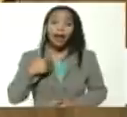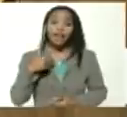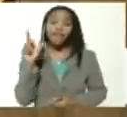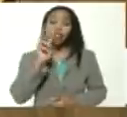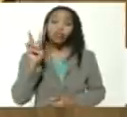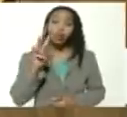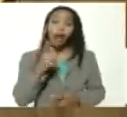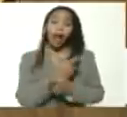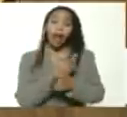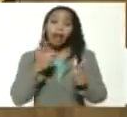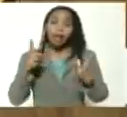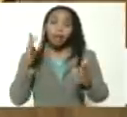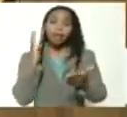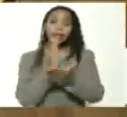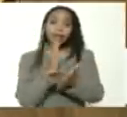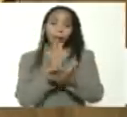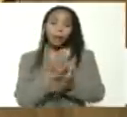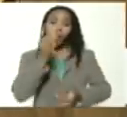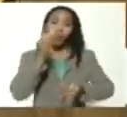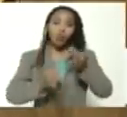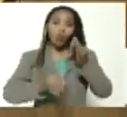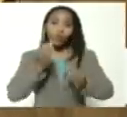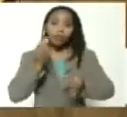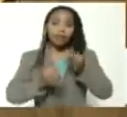libre siempre y justa.